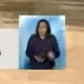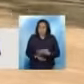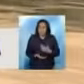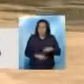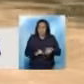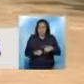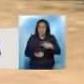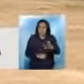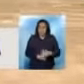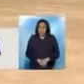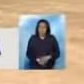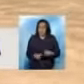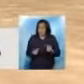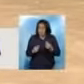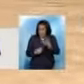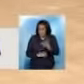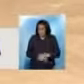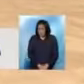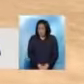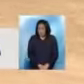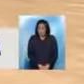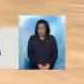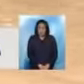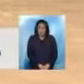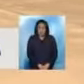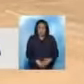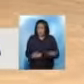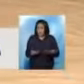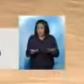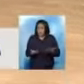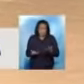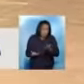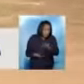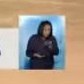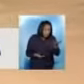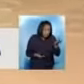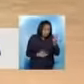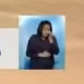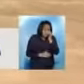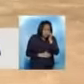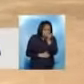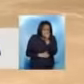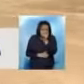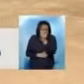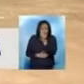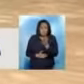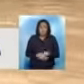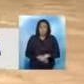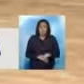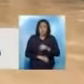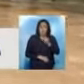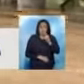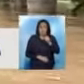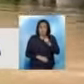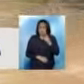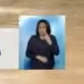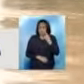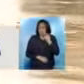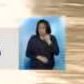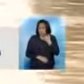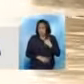caminar y así avanzar mucho más rápido. Hacia la derecha del camarógrafo de Cristian Luque, se encuentra este señor